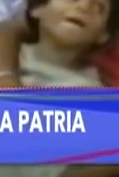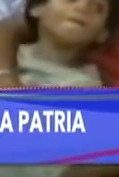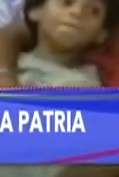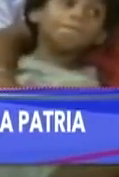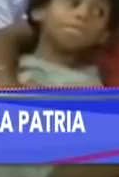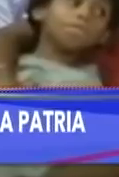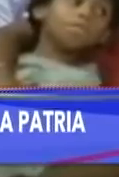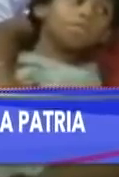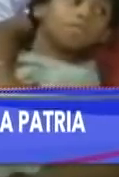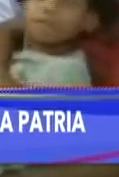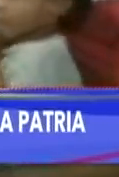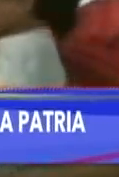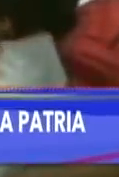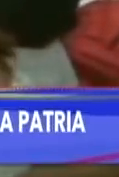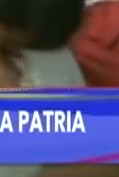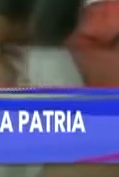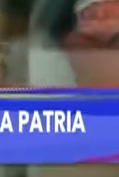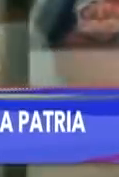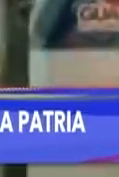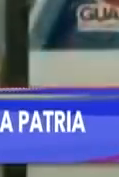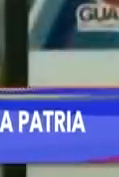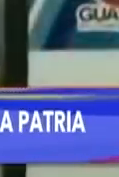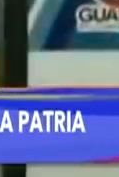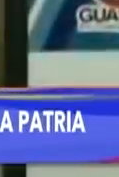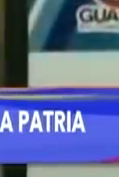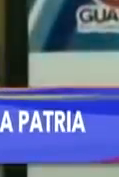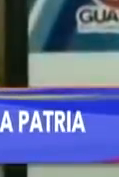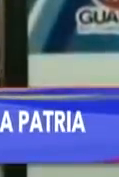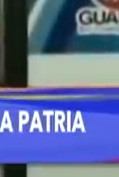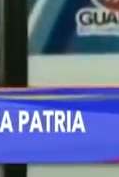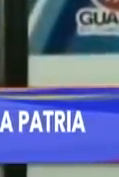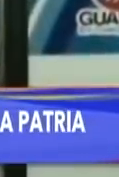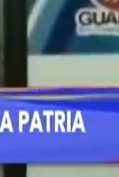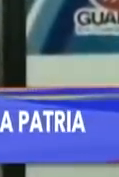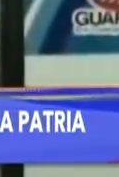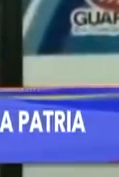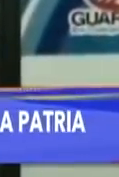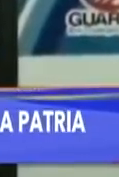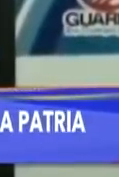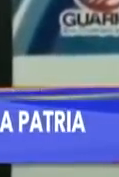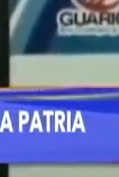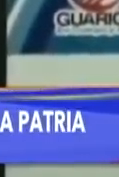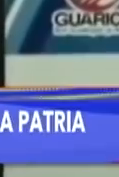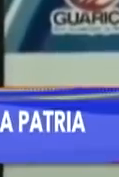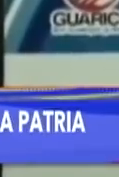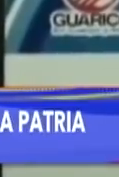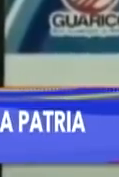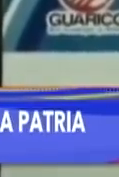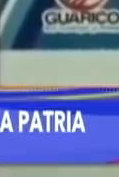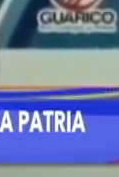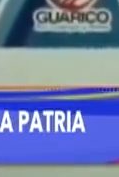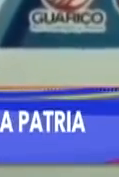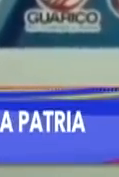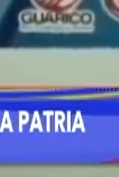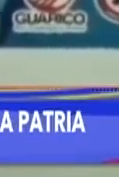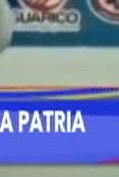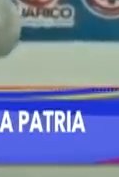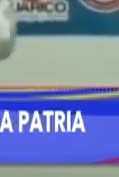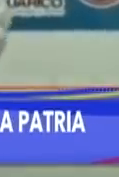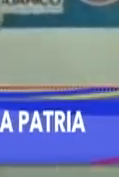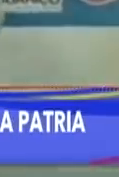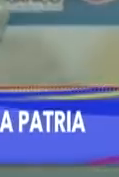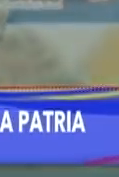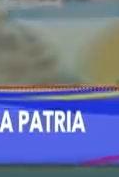nombre Comandante Hugo Chávez. Pasamos a inaugurar con la doctora Rondón, con la doctora Anabel. Es un centro